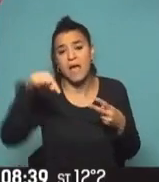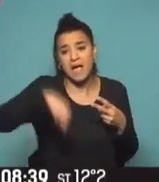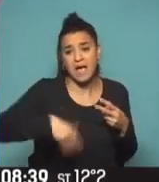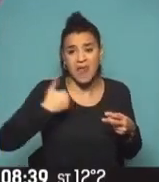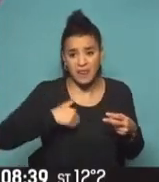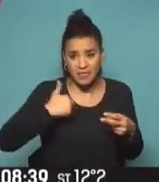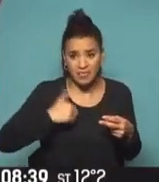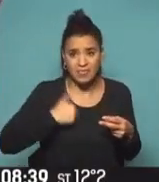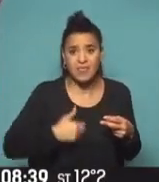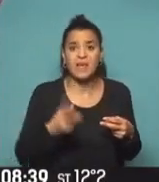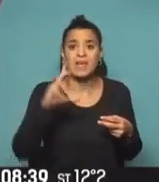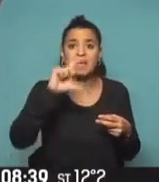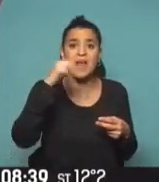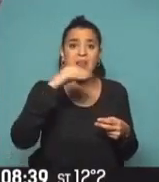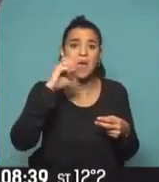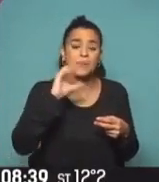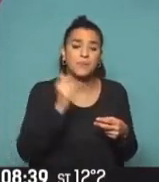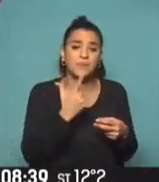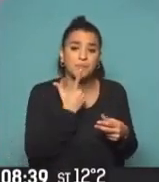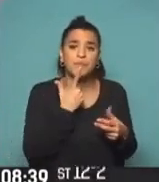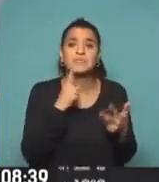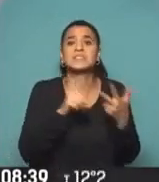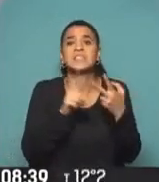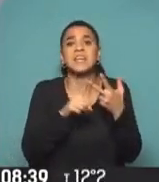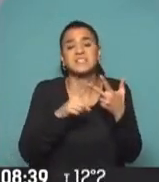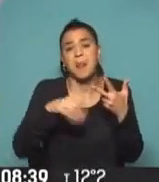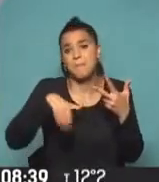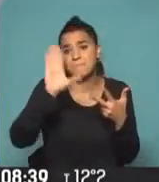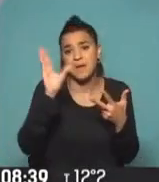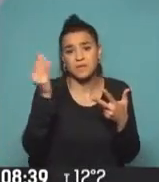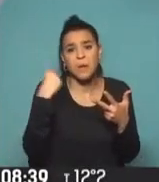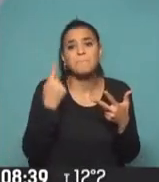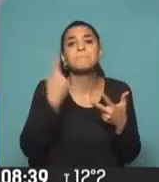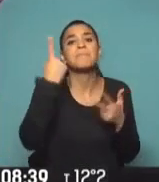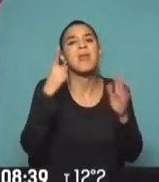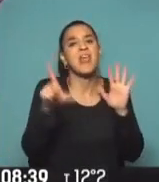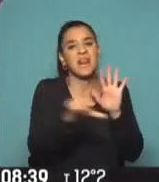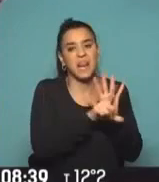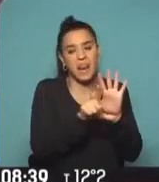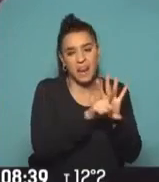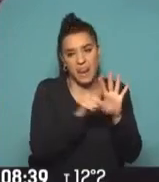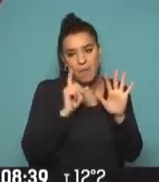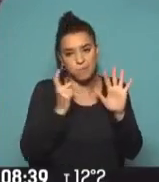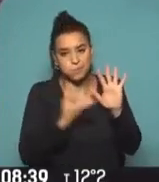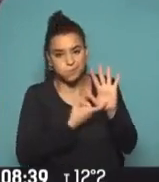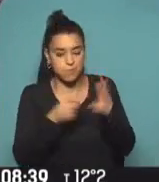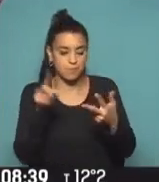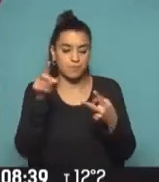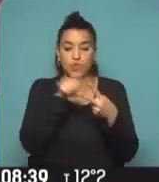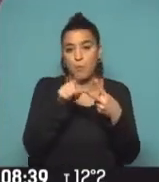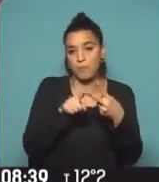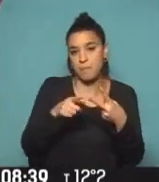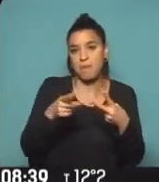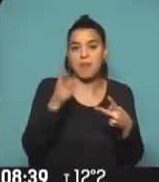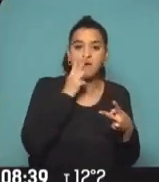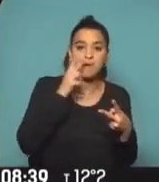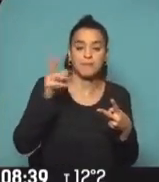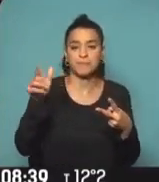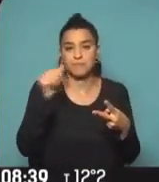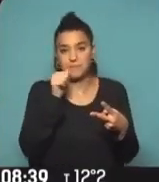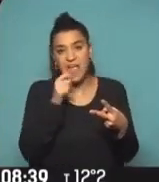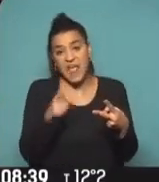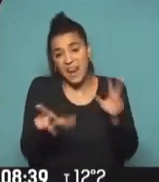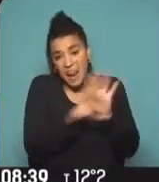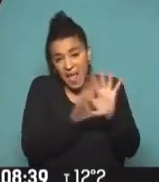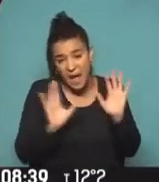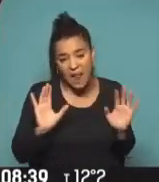el cannabis es la tercer sustancia más consumida es la primera ilegal digamos las dos primeras son sustancias legales y entendemos que